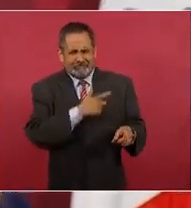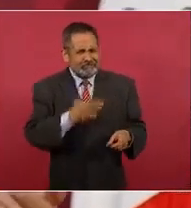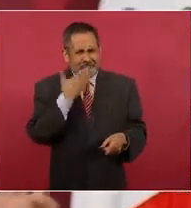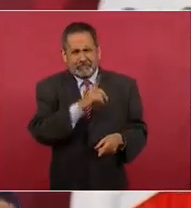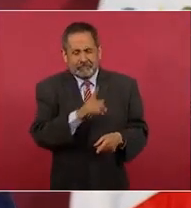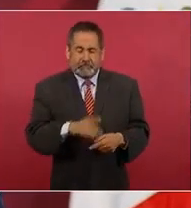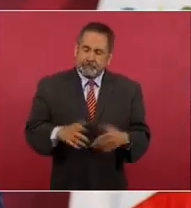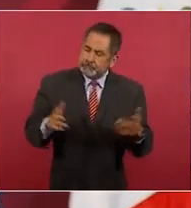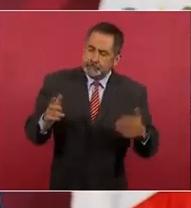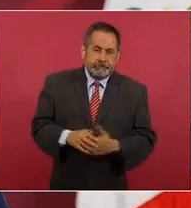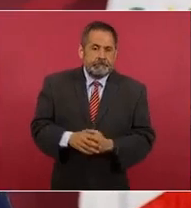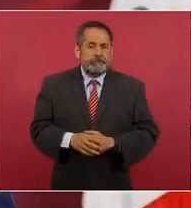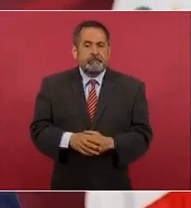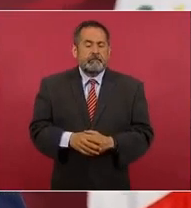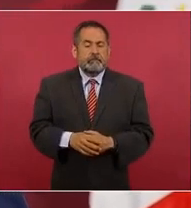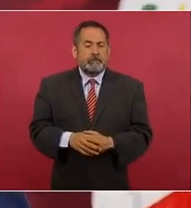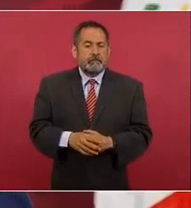Pero bueno,